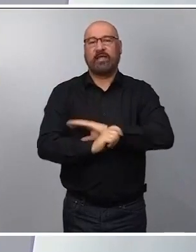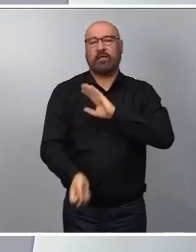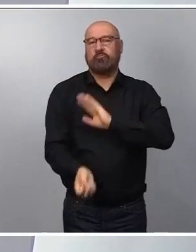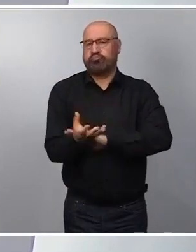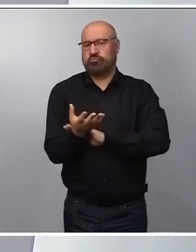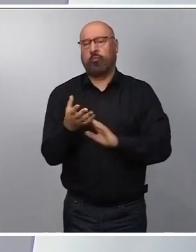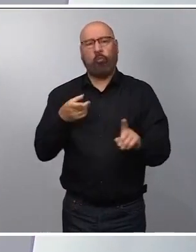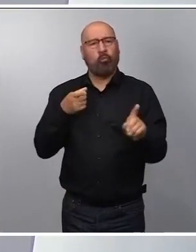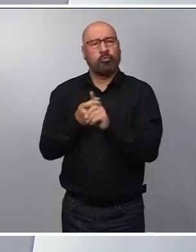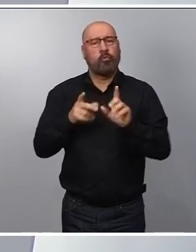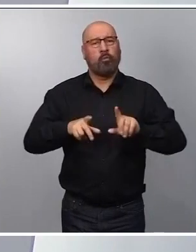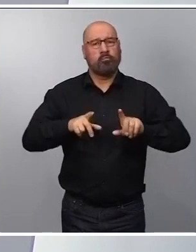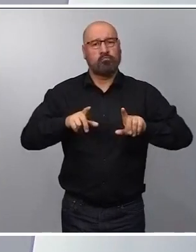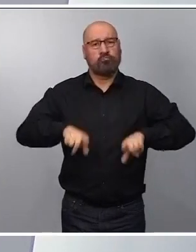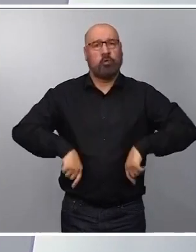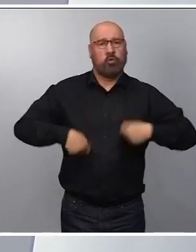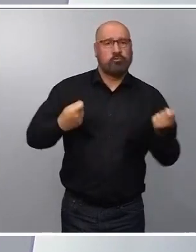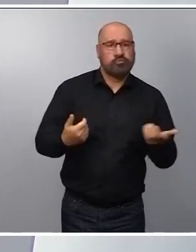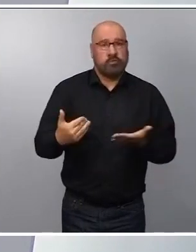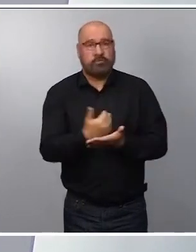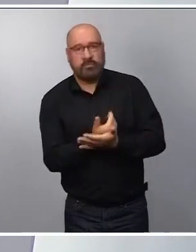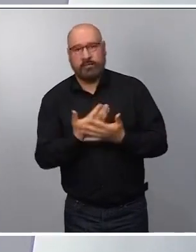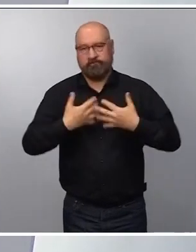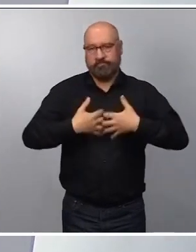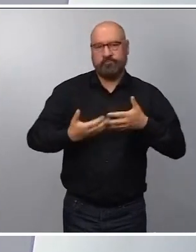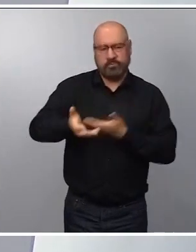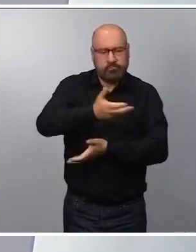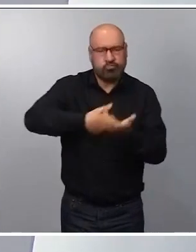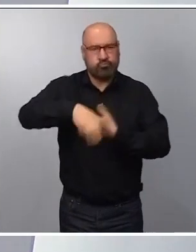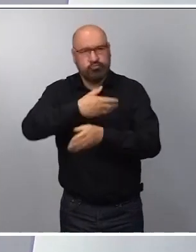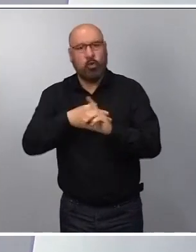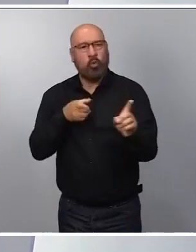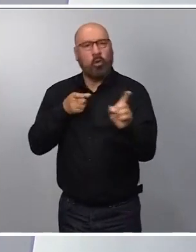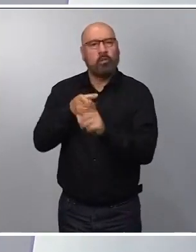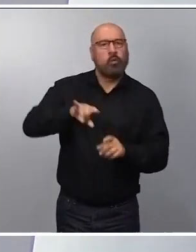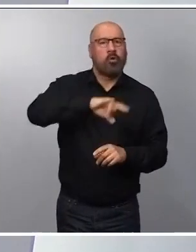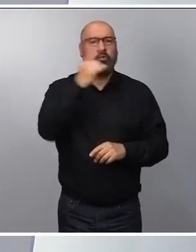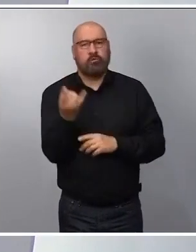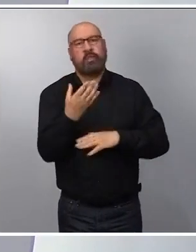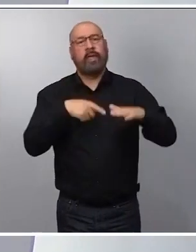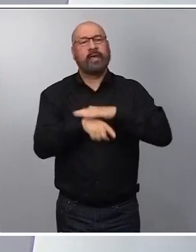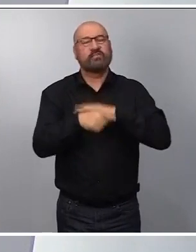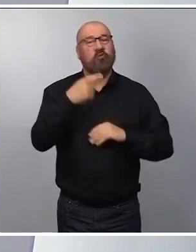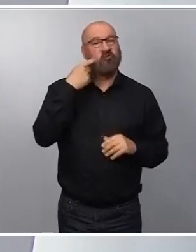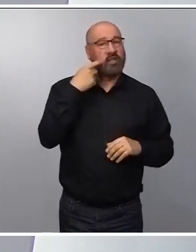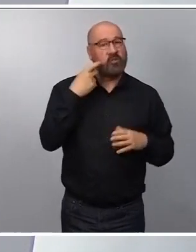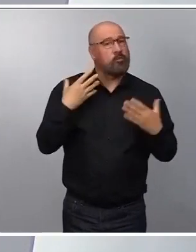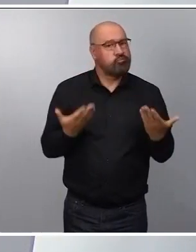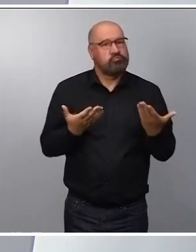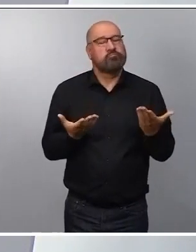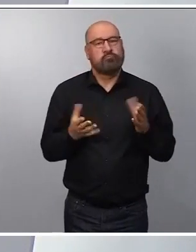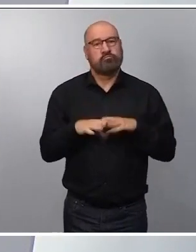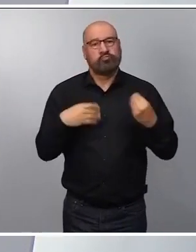os seus costes e conjugar en a gestión diária o doble objetivo de facer unha boa gestión financiera dos activos para